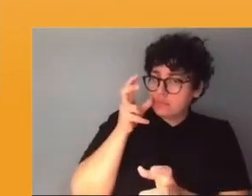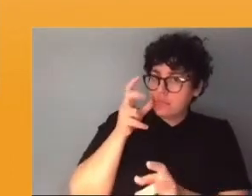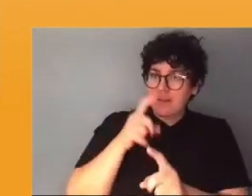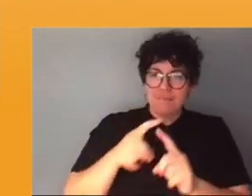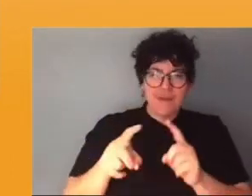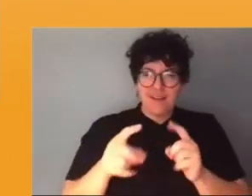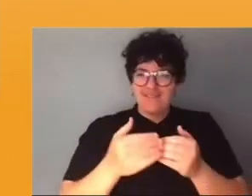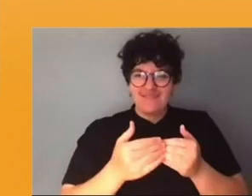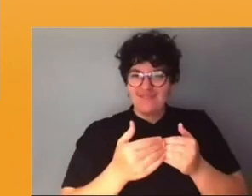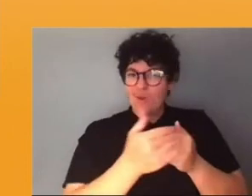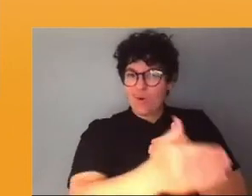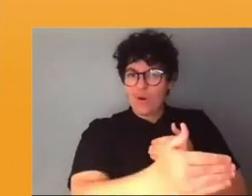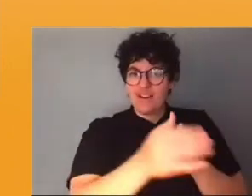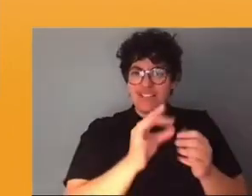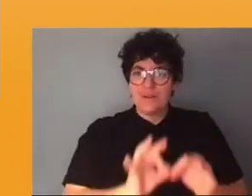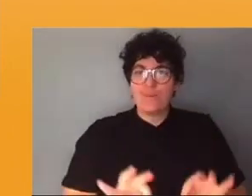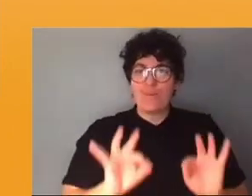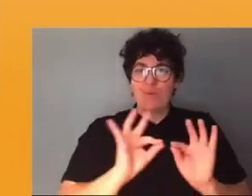cultivar